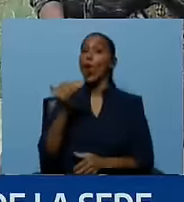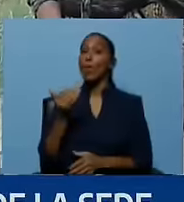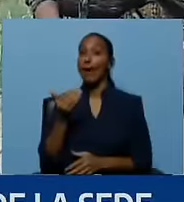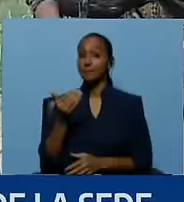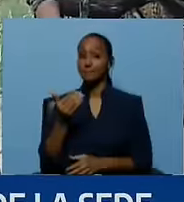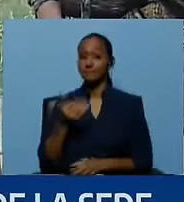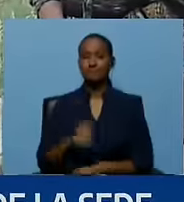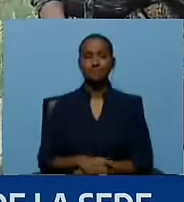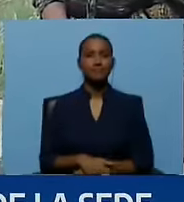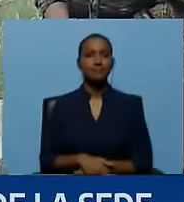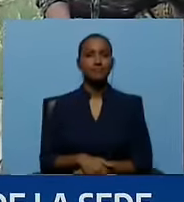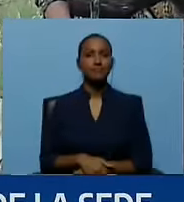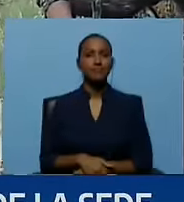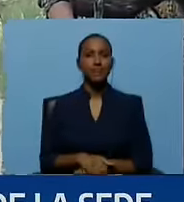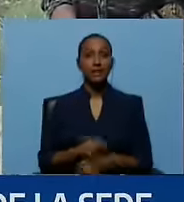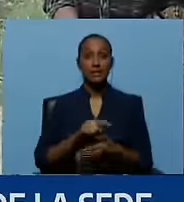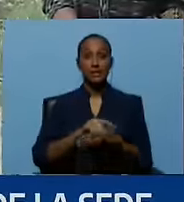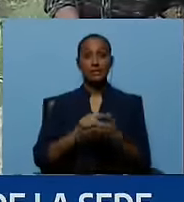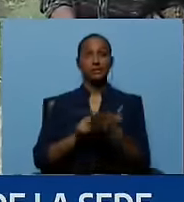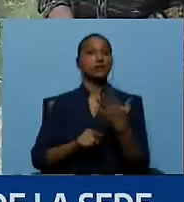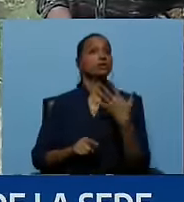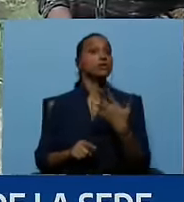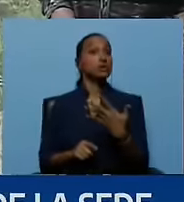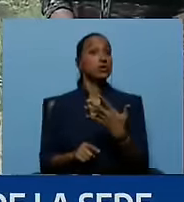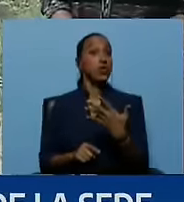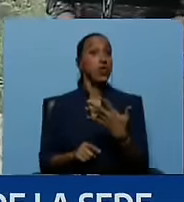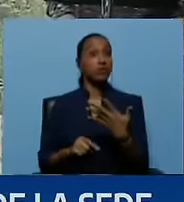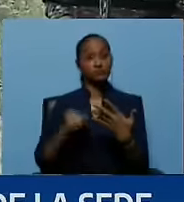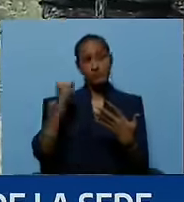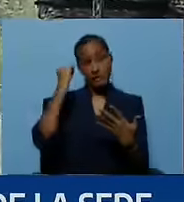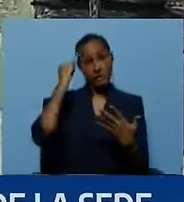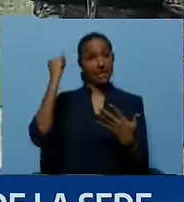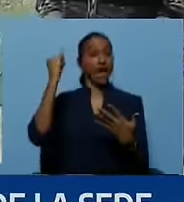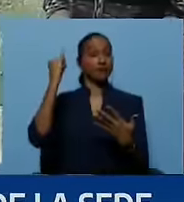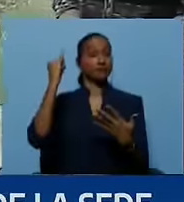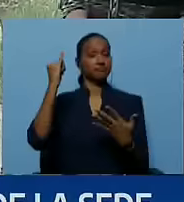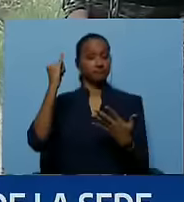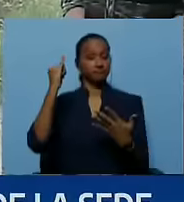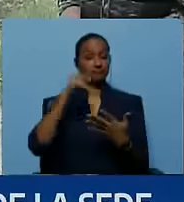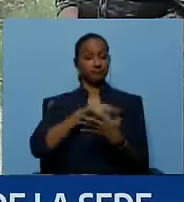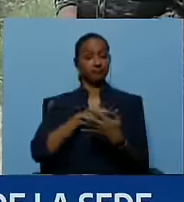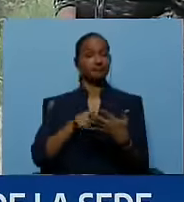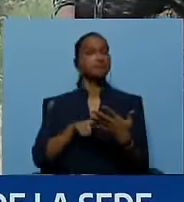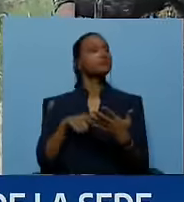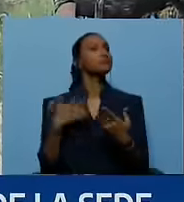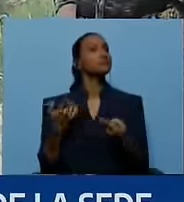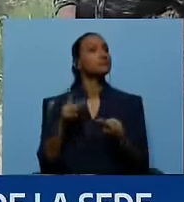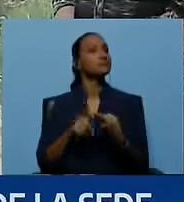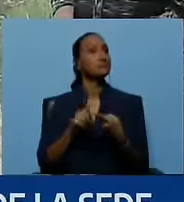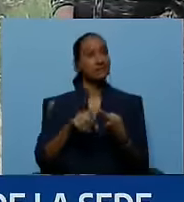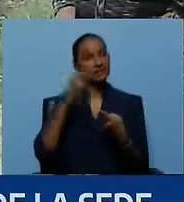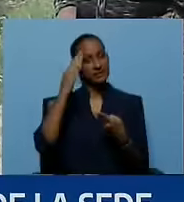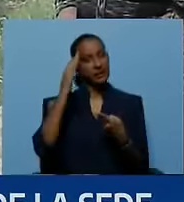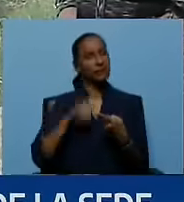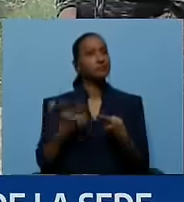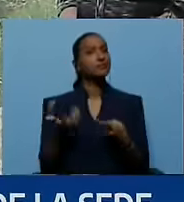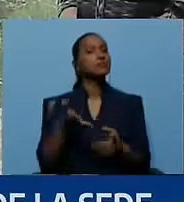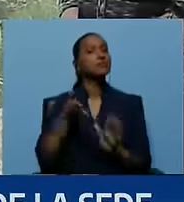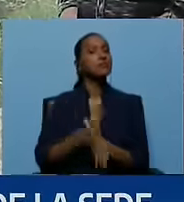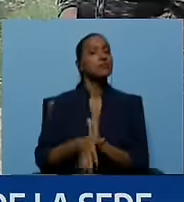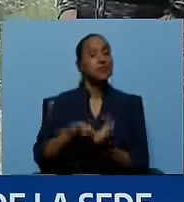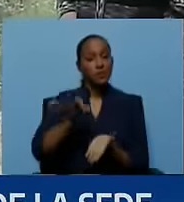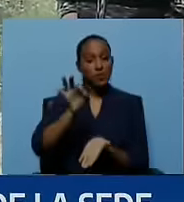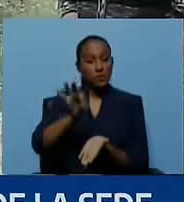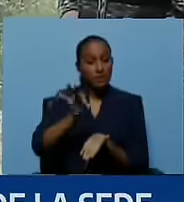Tiene cinco vértices. Presidente. El primer vértice, ¿saben cuál es? La siembra y preservación